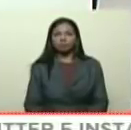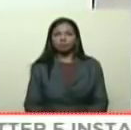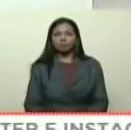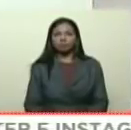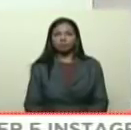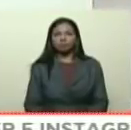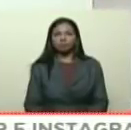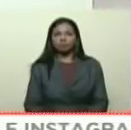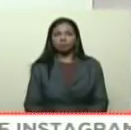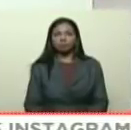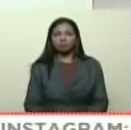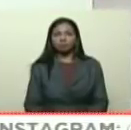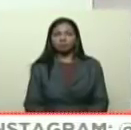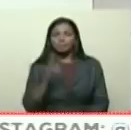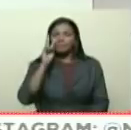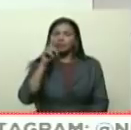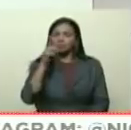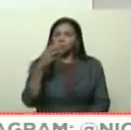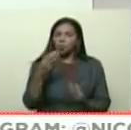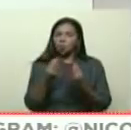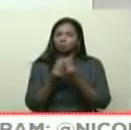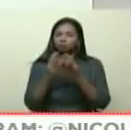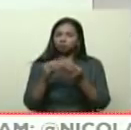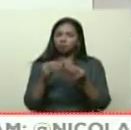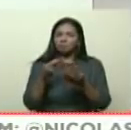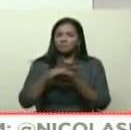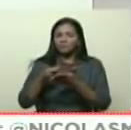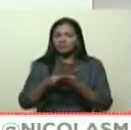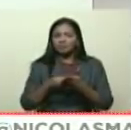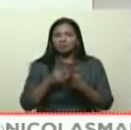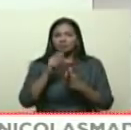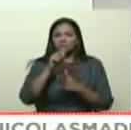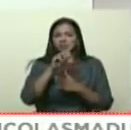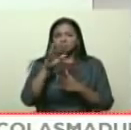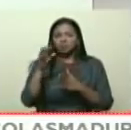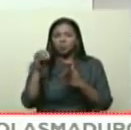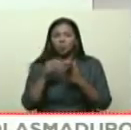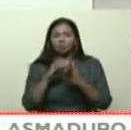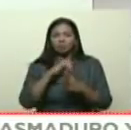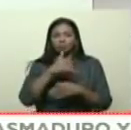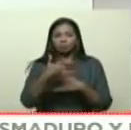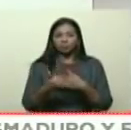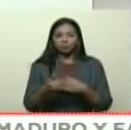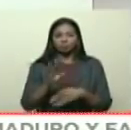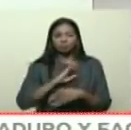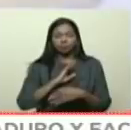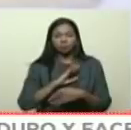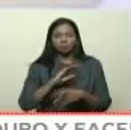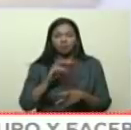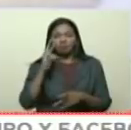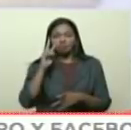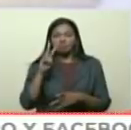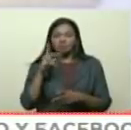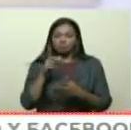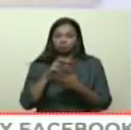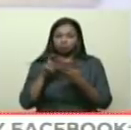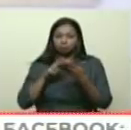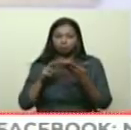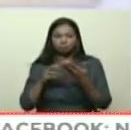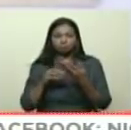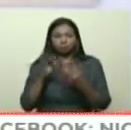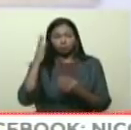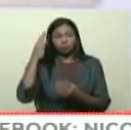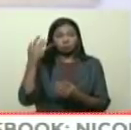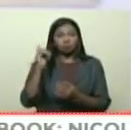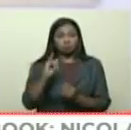Correcto. Fíjense, aquí hay un conjunto de financiamiento de 150 proyectos de formación y producción audiovisual. Me imagino que en